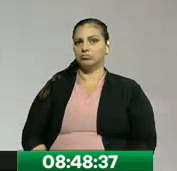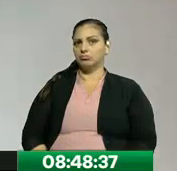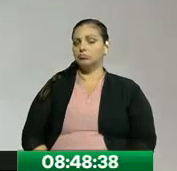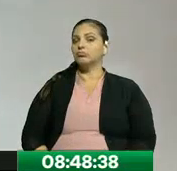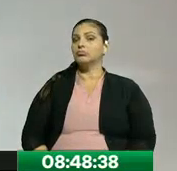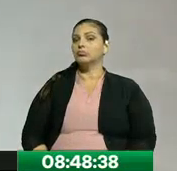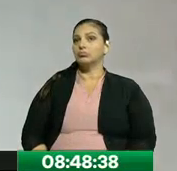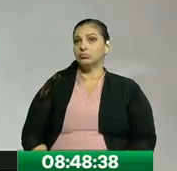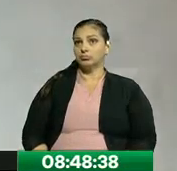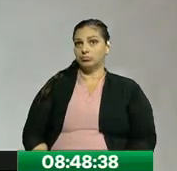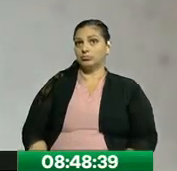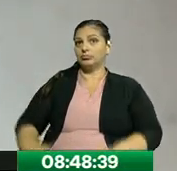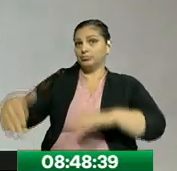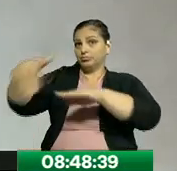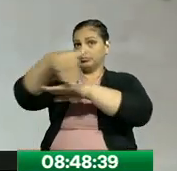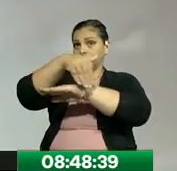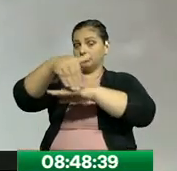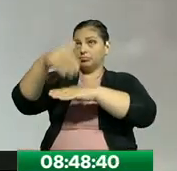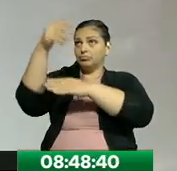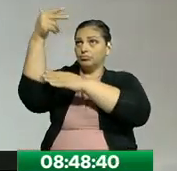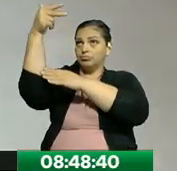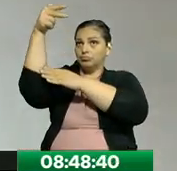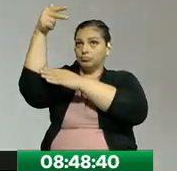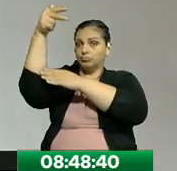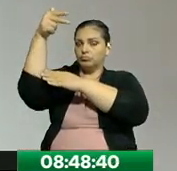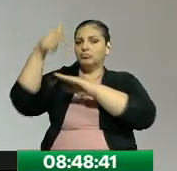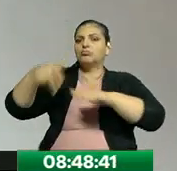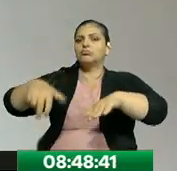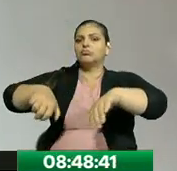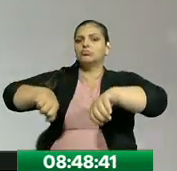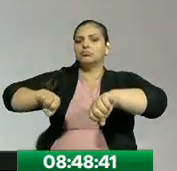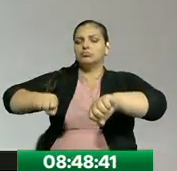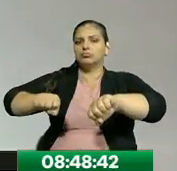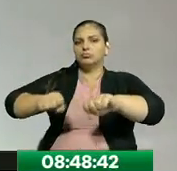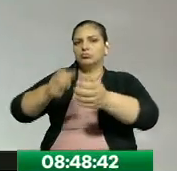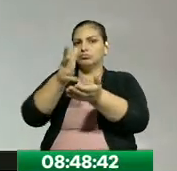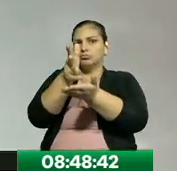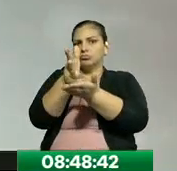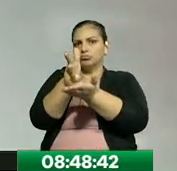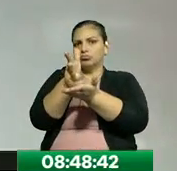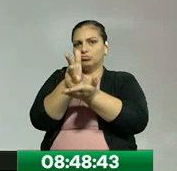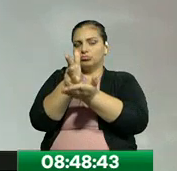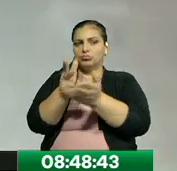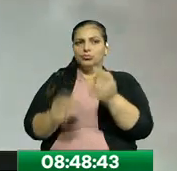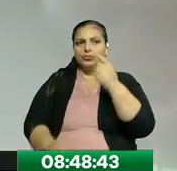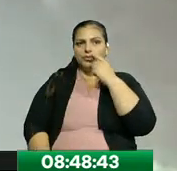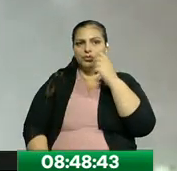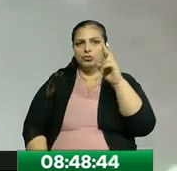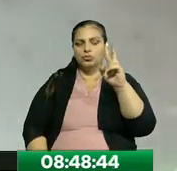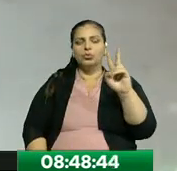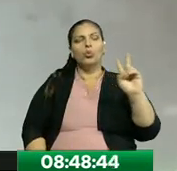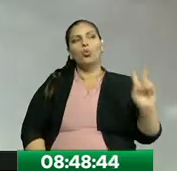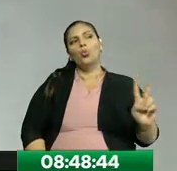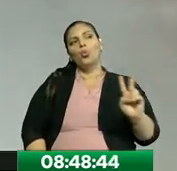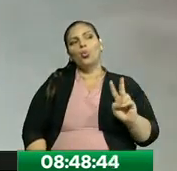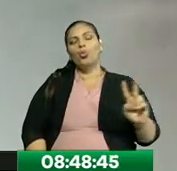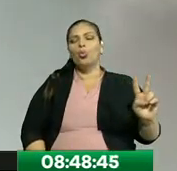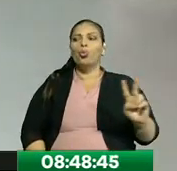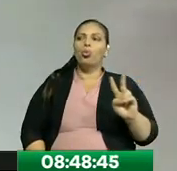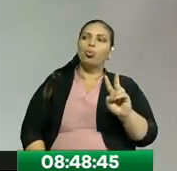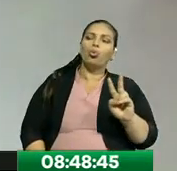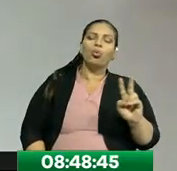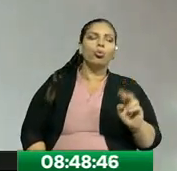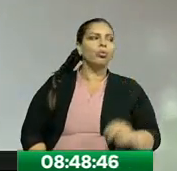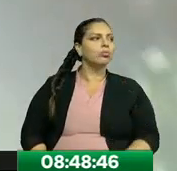Gracias a cámaras de seguridad de un vecino, se pudo registrar el robo de esta motocicleta. Los delincuentes llegan caminando, sin denotar